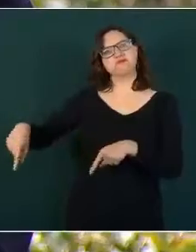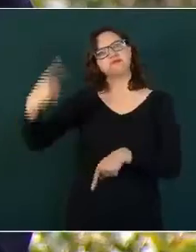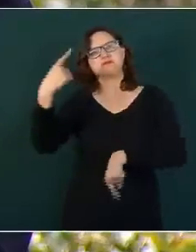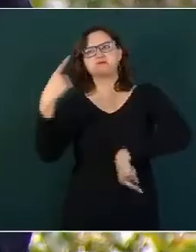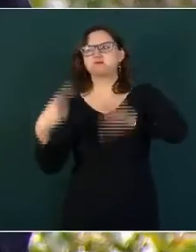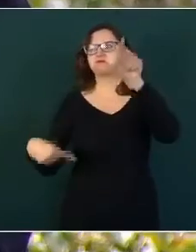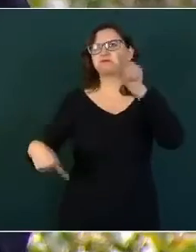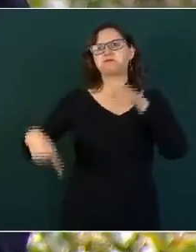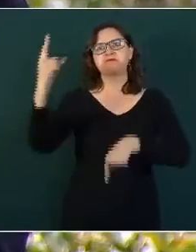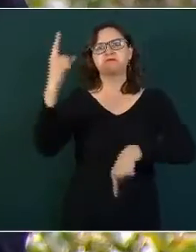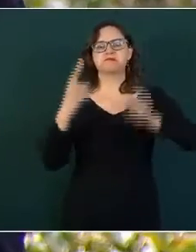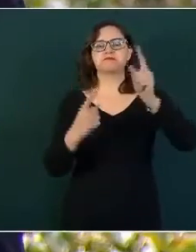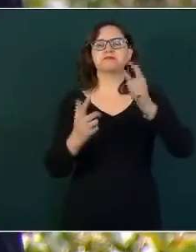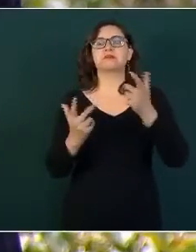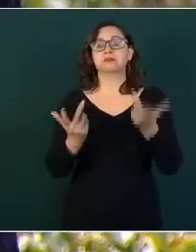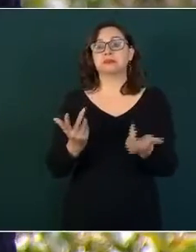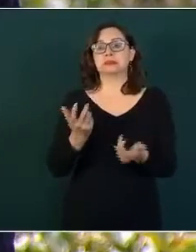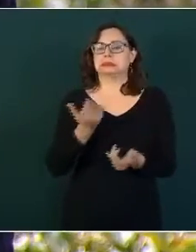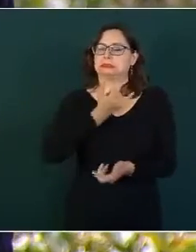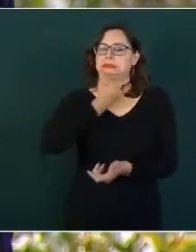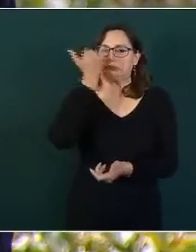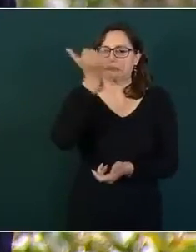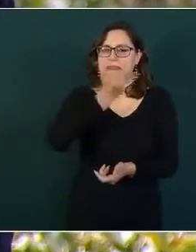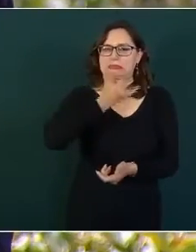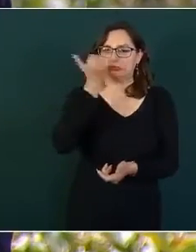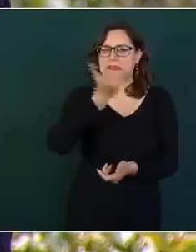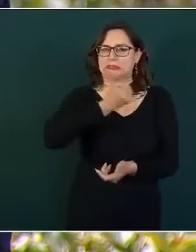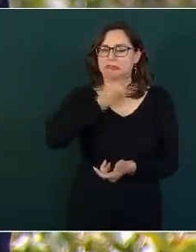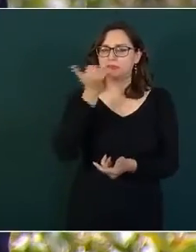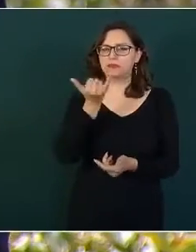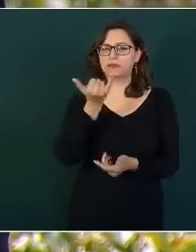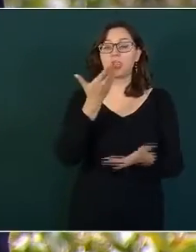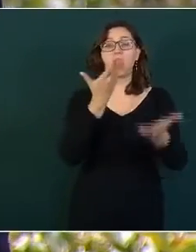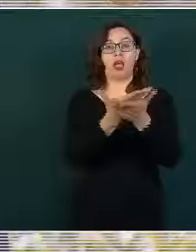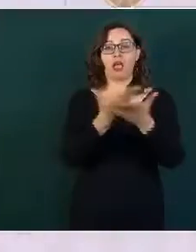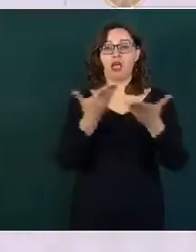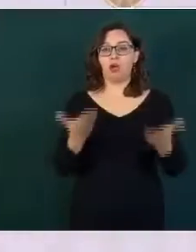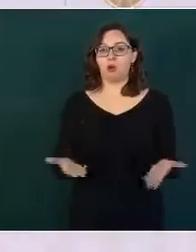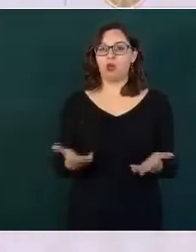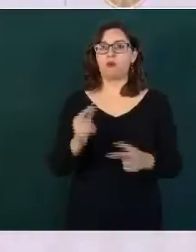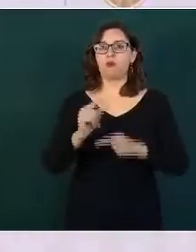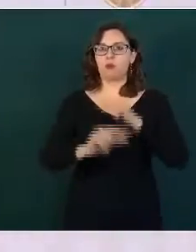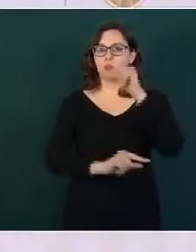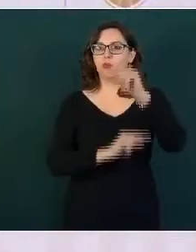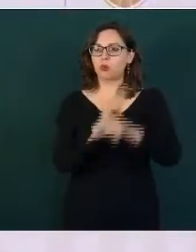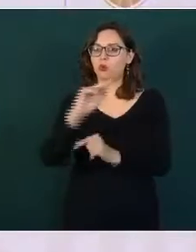gobernantes. Por eso reitero mi reconocimiento